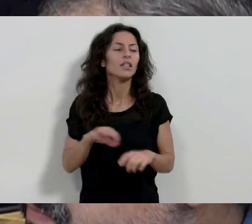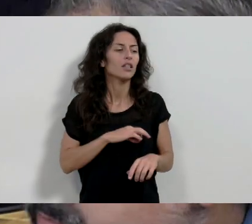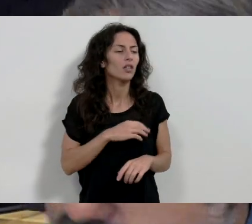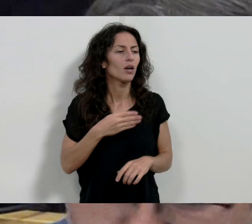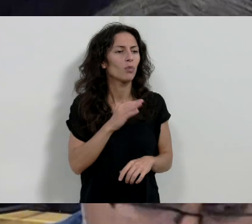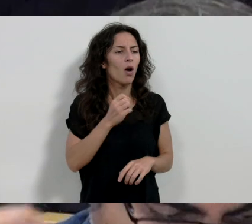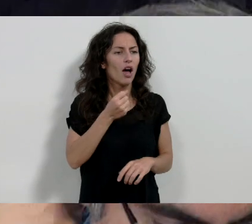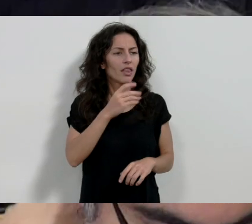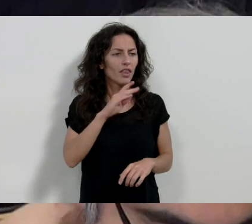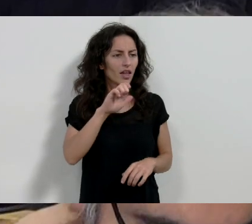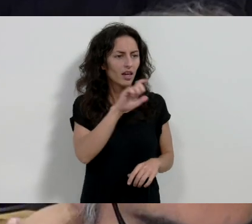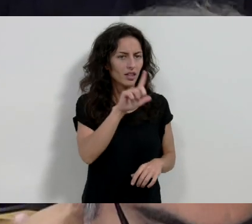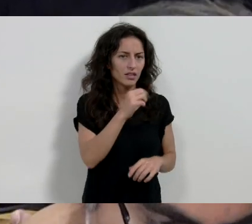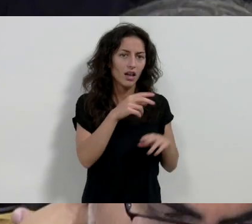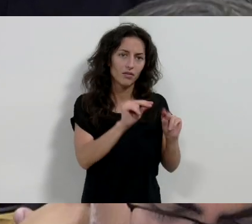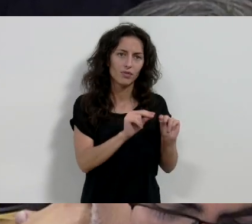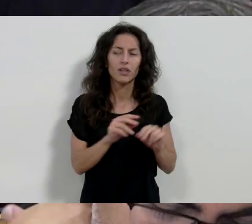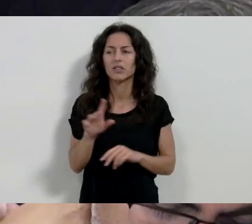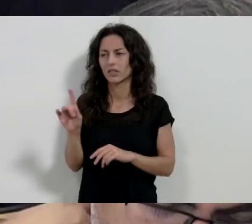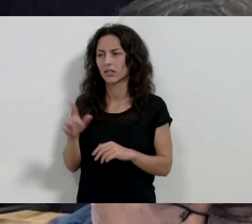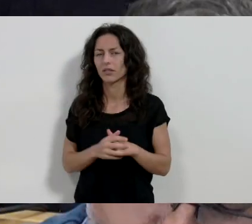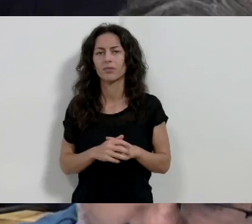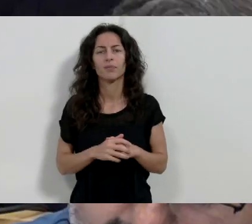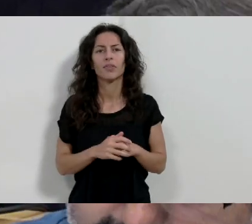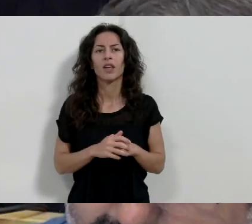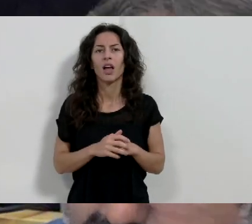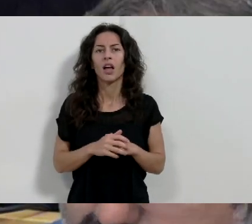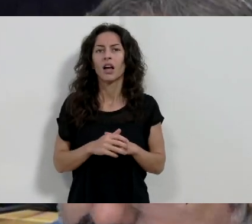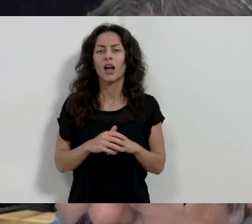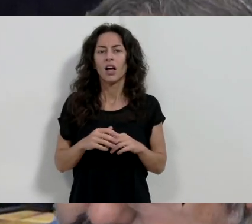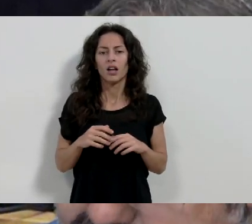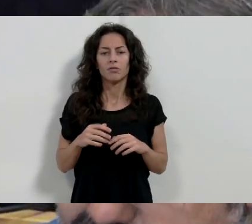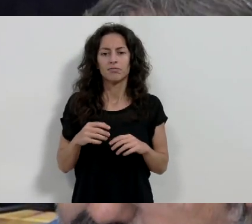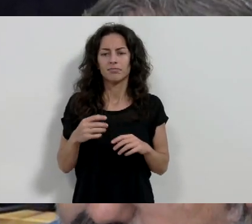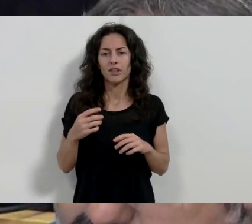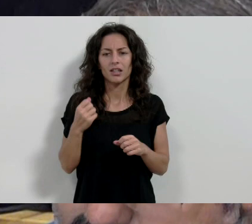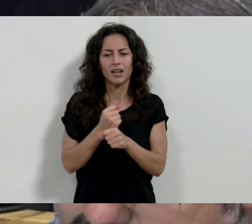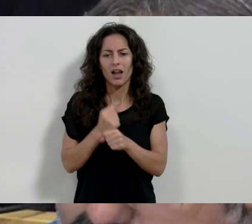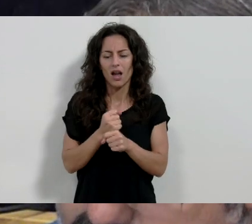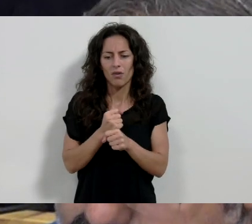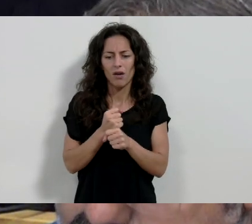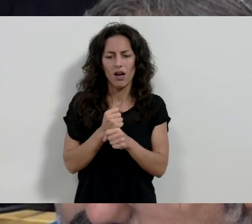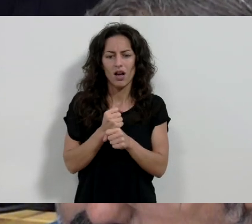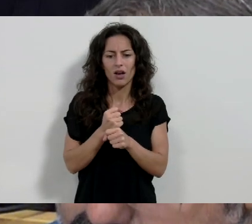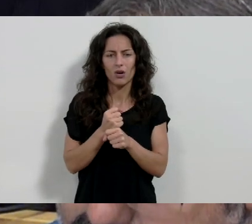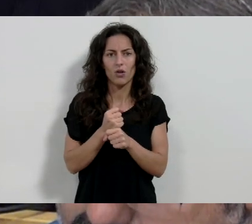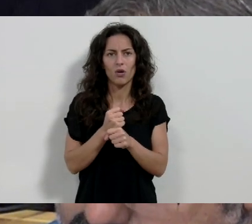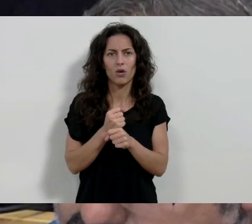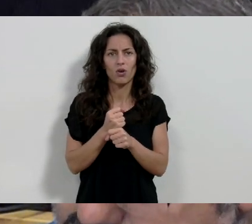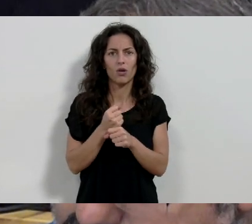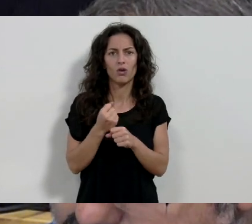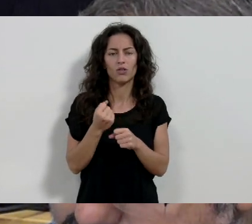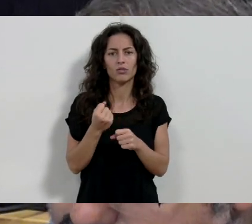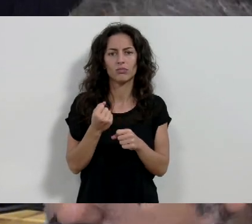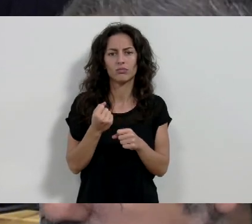por parte de Policía Local como del propio Servicio de Limpieza Viaria. De hecho, en 2021 tramitamos